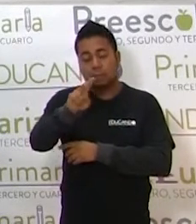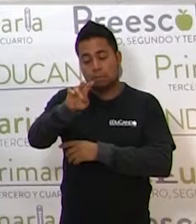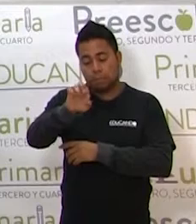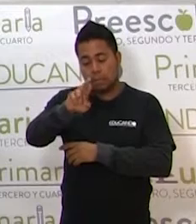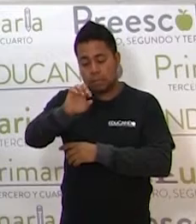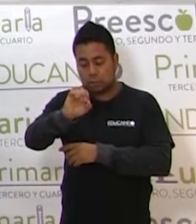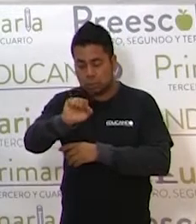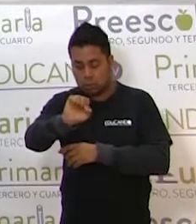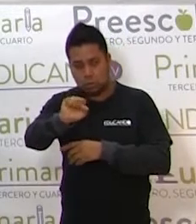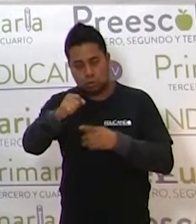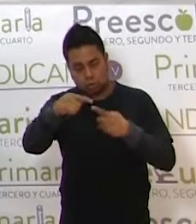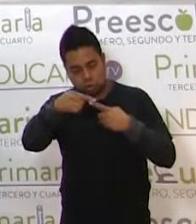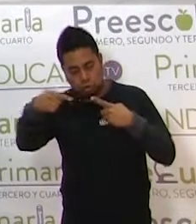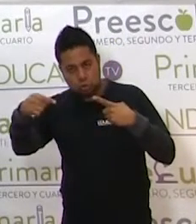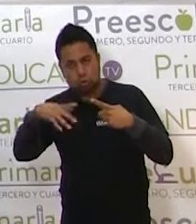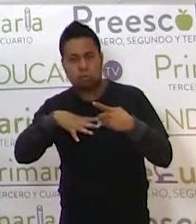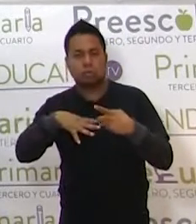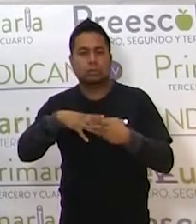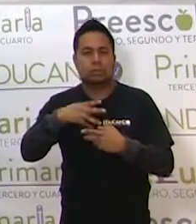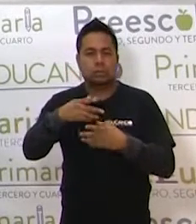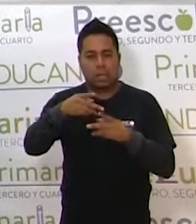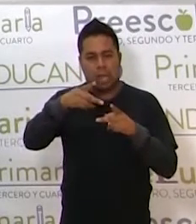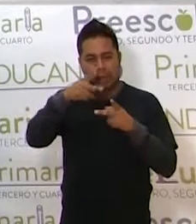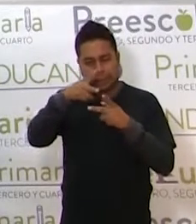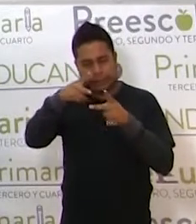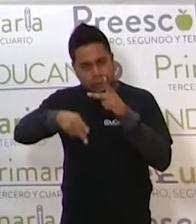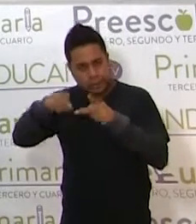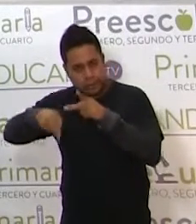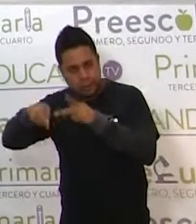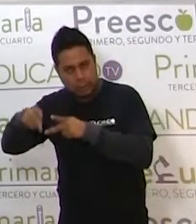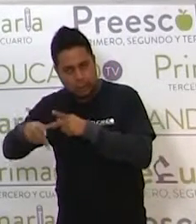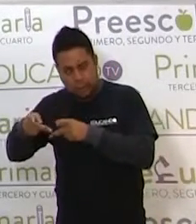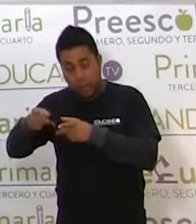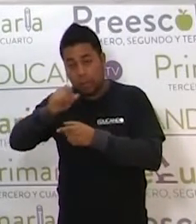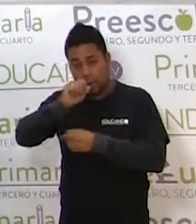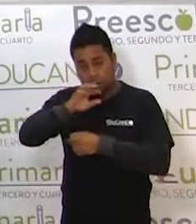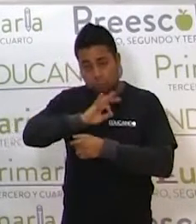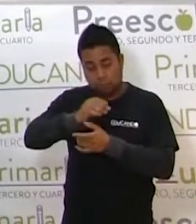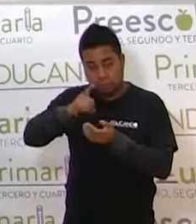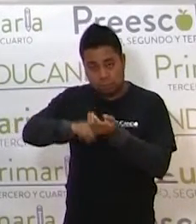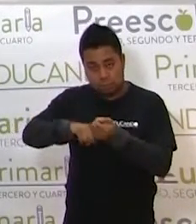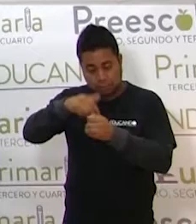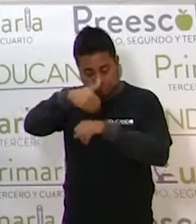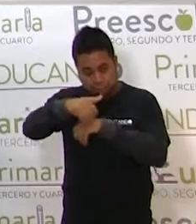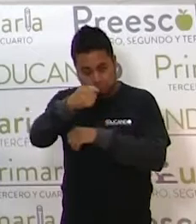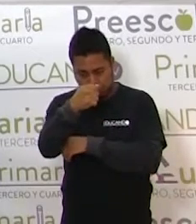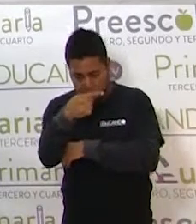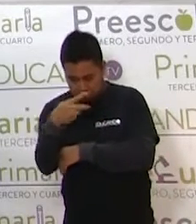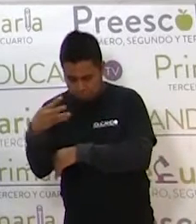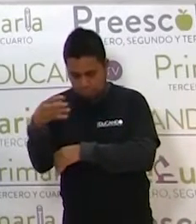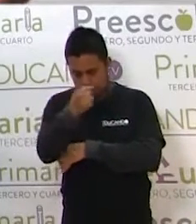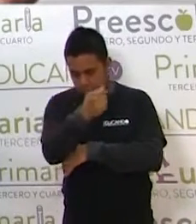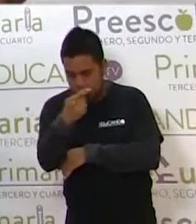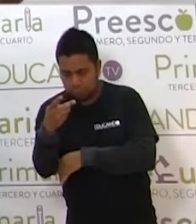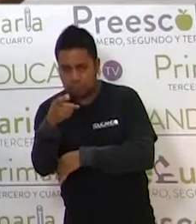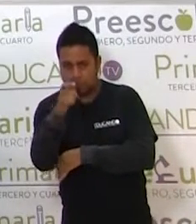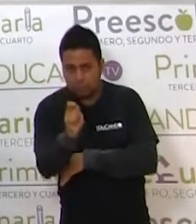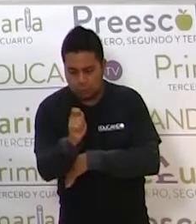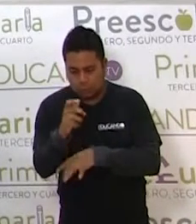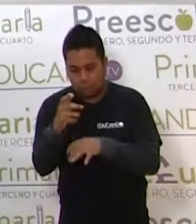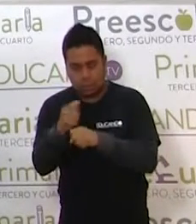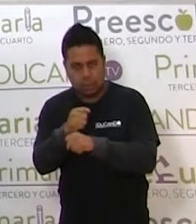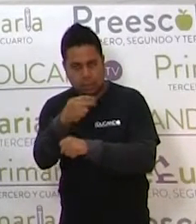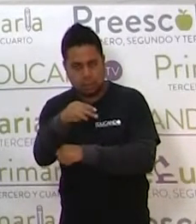estructurados por sílabas y estas sílabas va a ser un conteo el cual va a originar lo que es la métrica